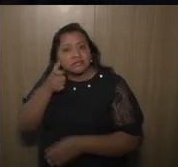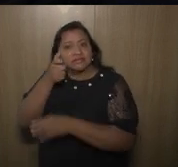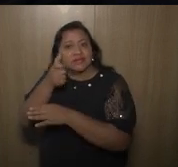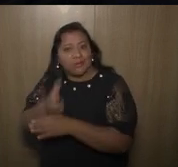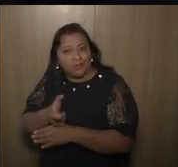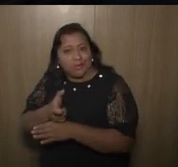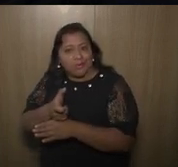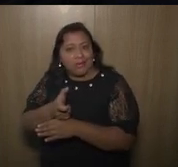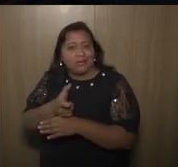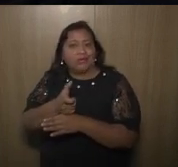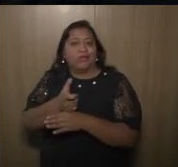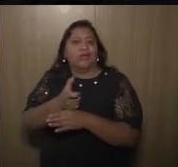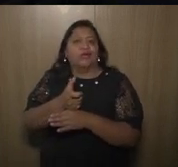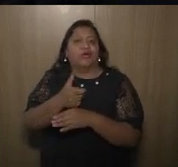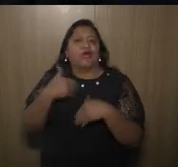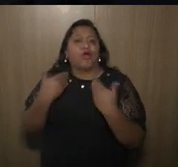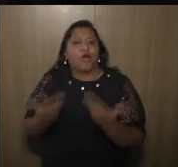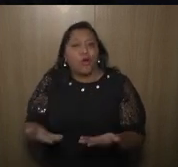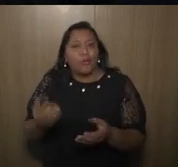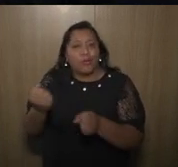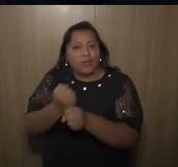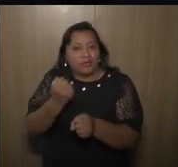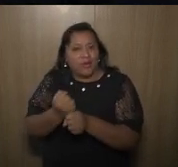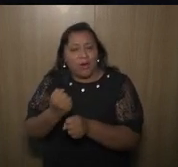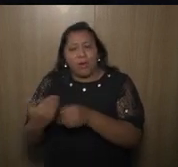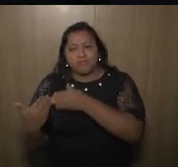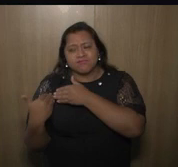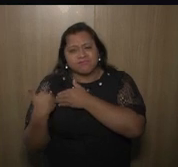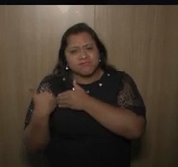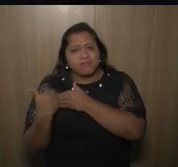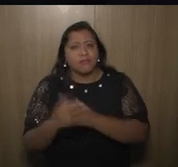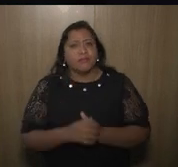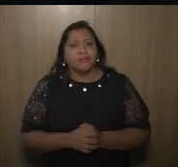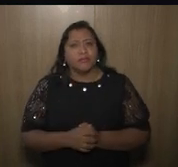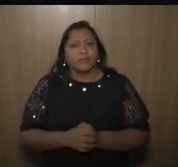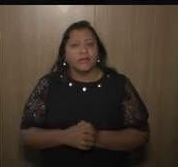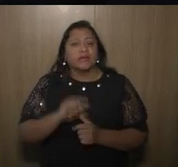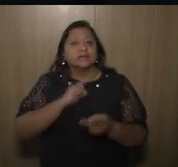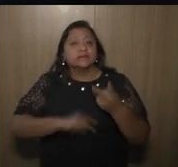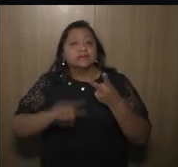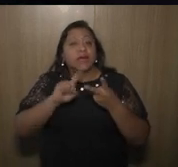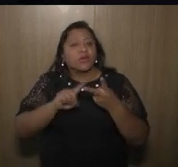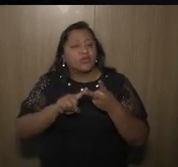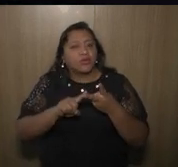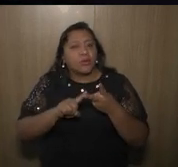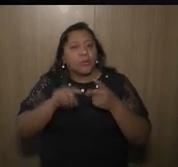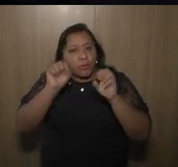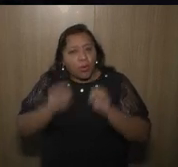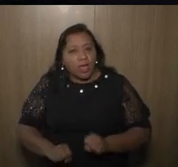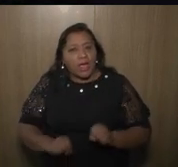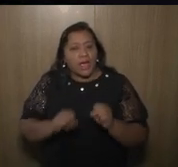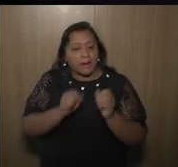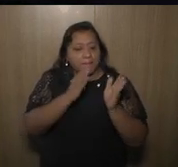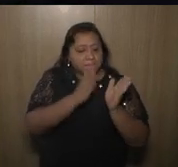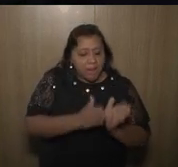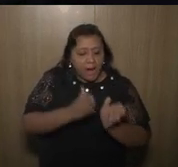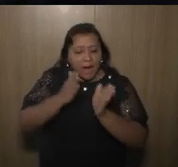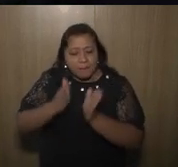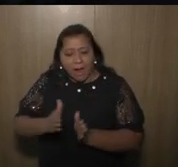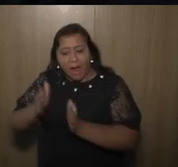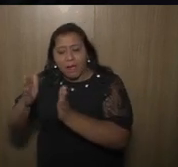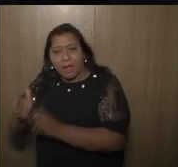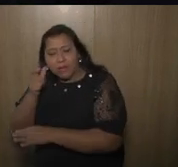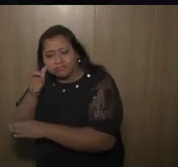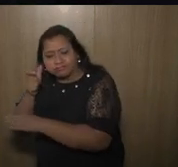de la traza de su trámite. En segundo lugar, pues van a poder ver etapa a etapa cada uno de del